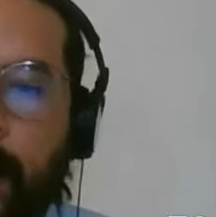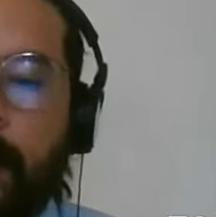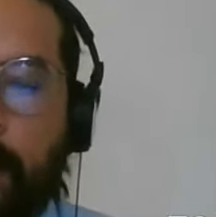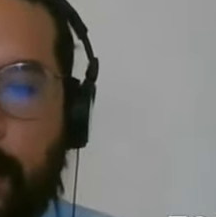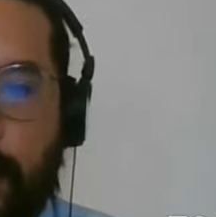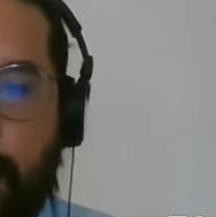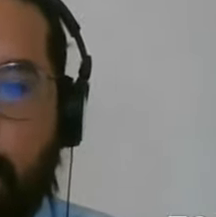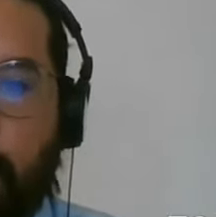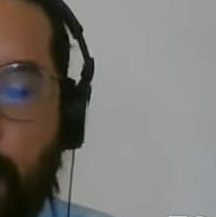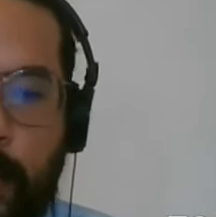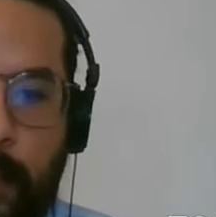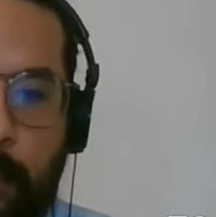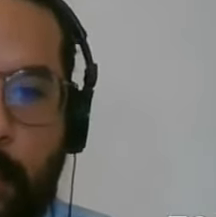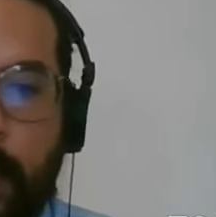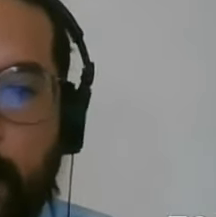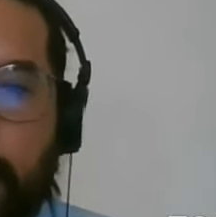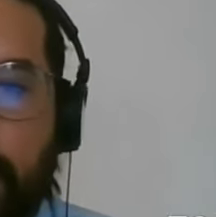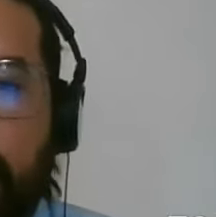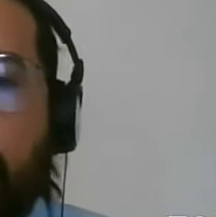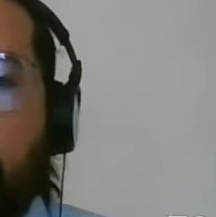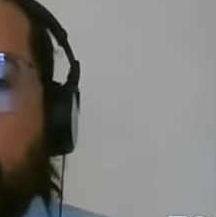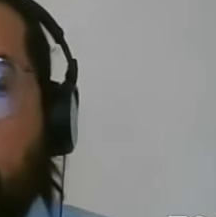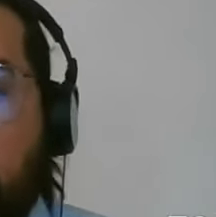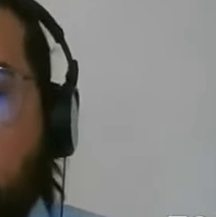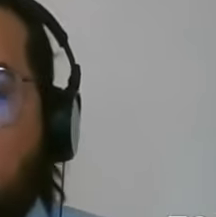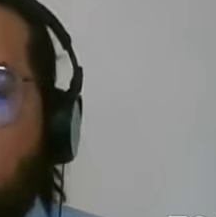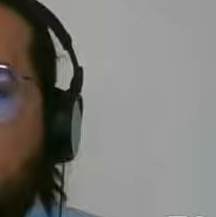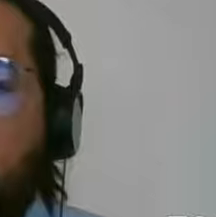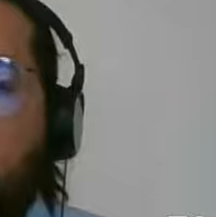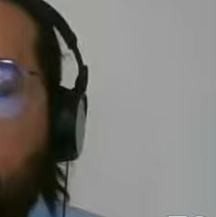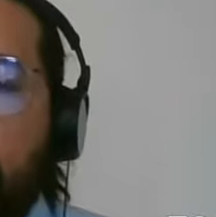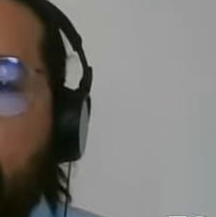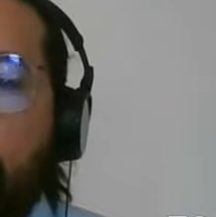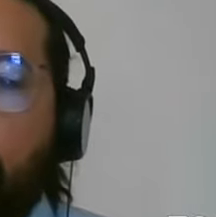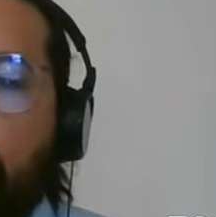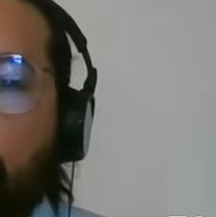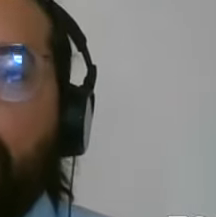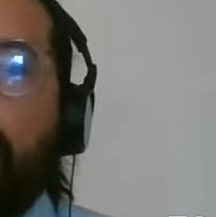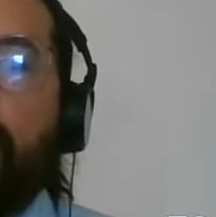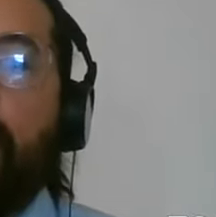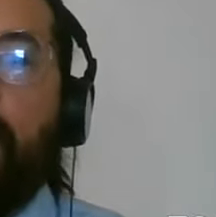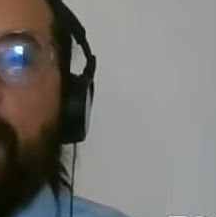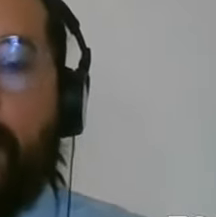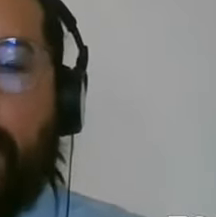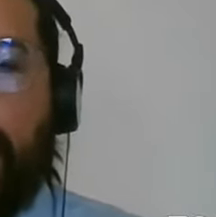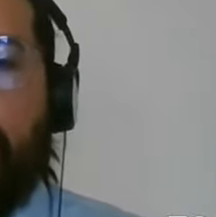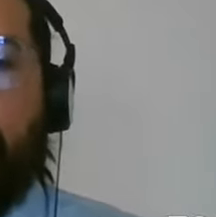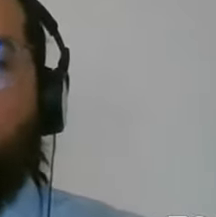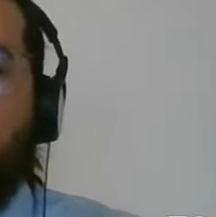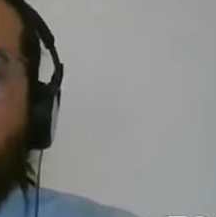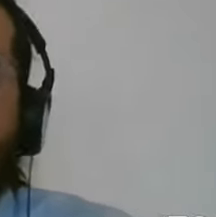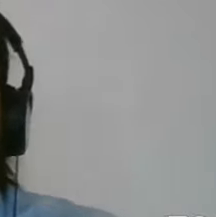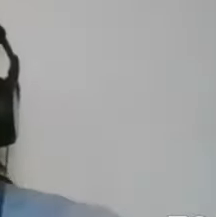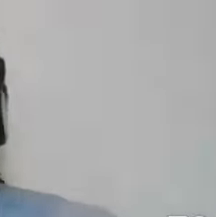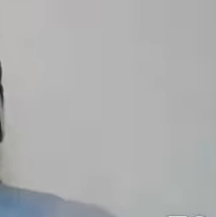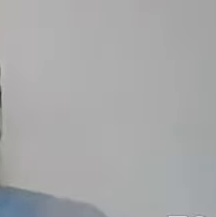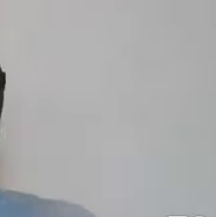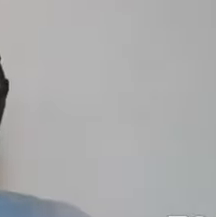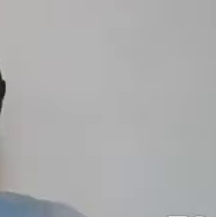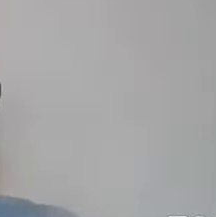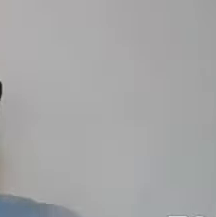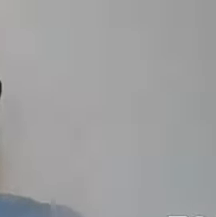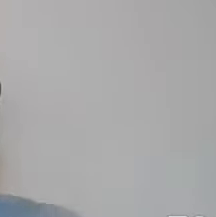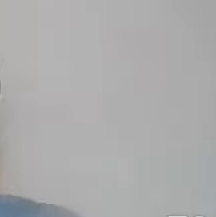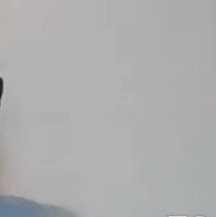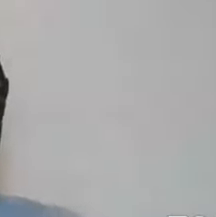que vendrán, que involucran temas de discriminación, nos planteamos una serie de preguntas muy concretas que